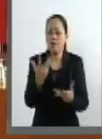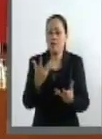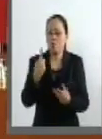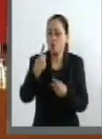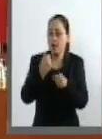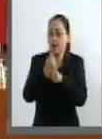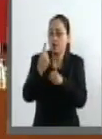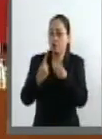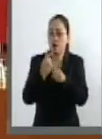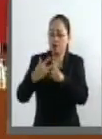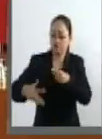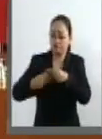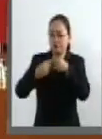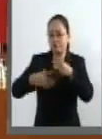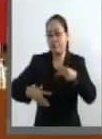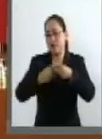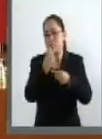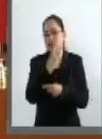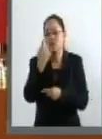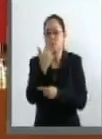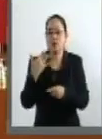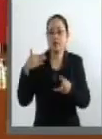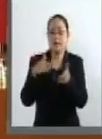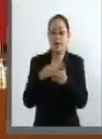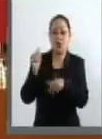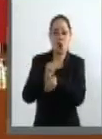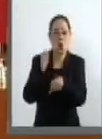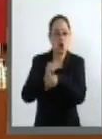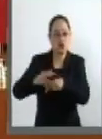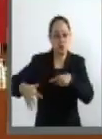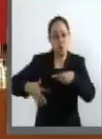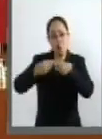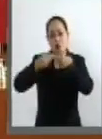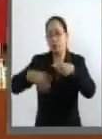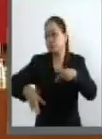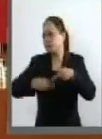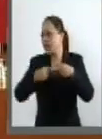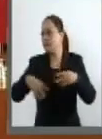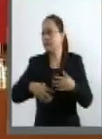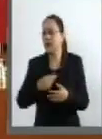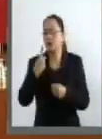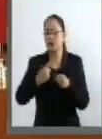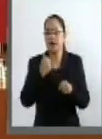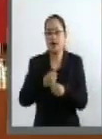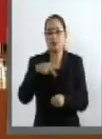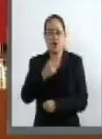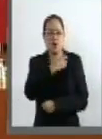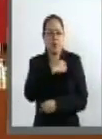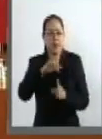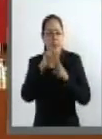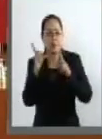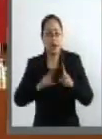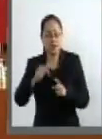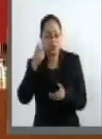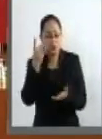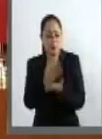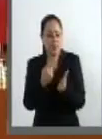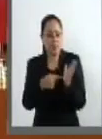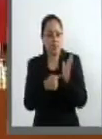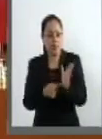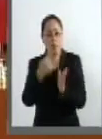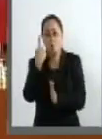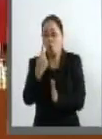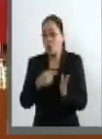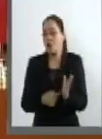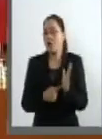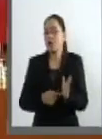hasta 250 mil unidades nuevas al tránsito. Pero la capital del país es solo un ejemplo. En otras